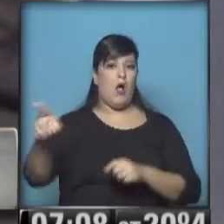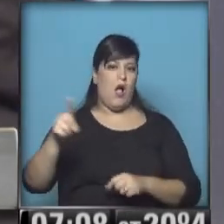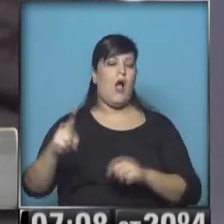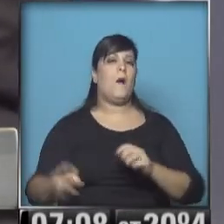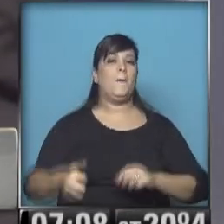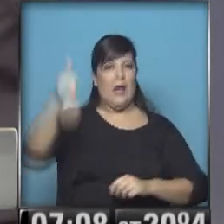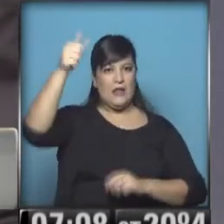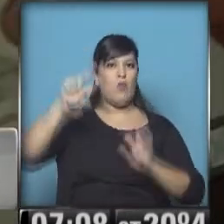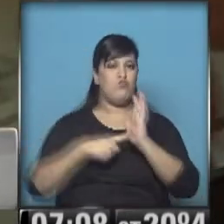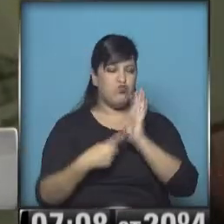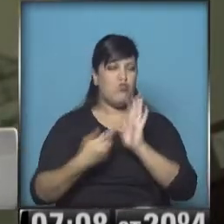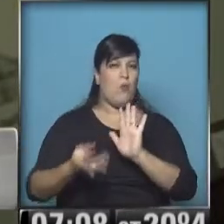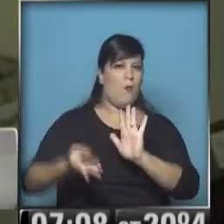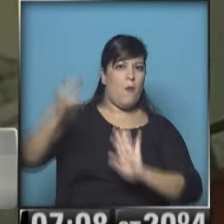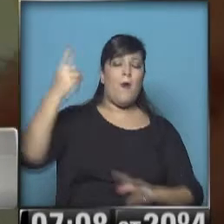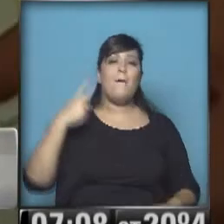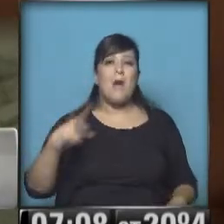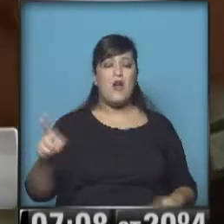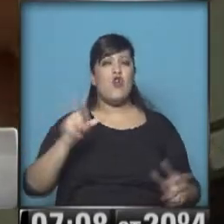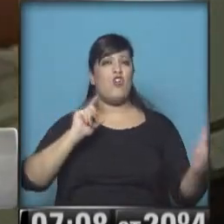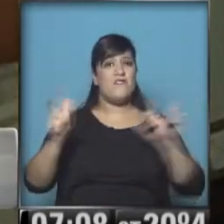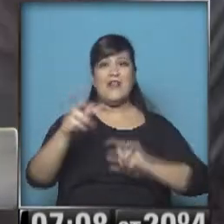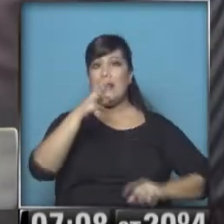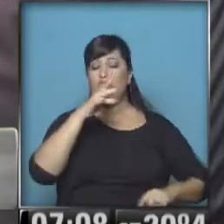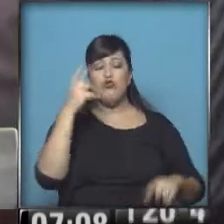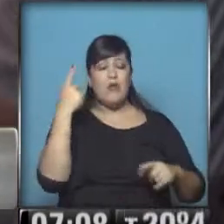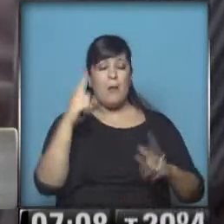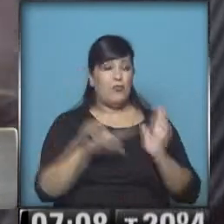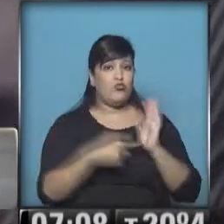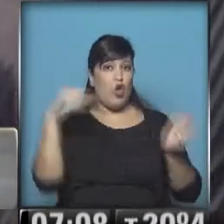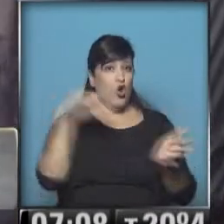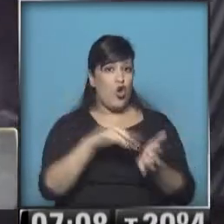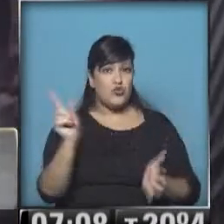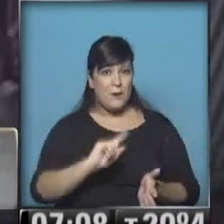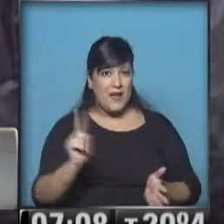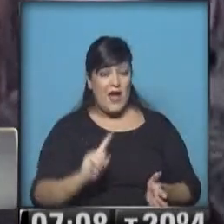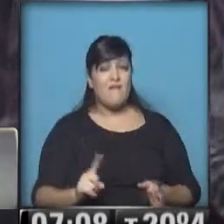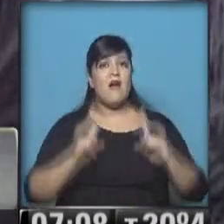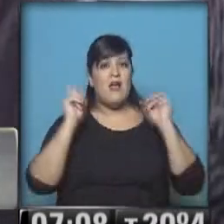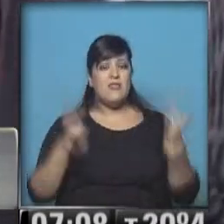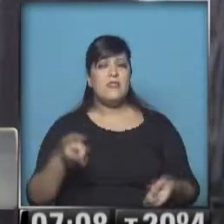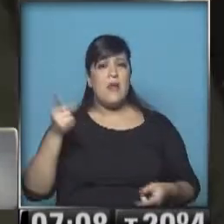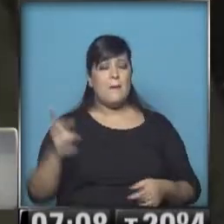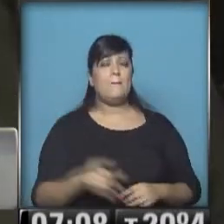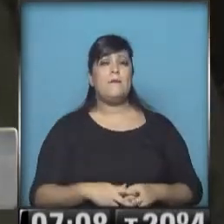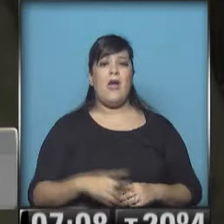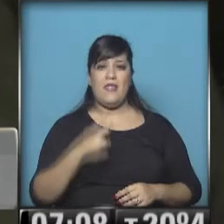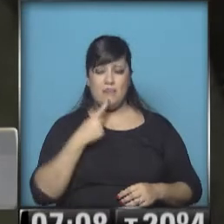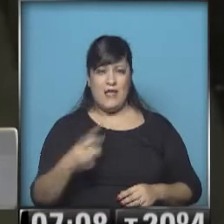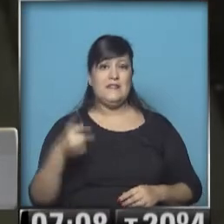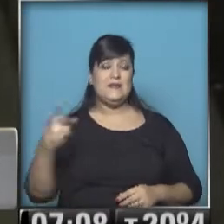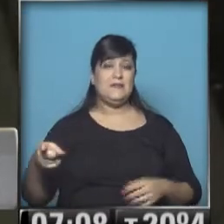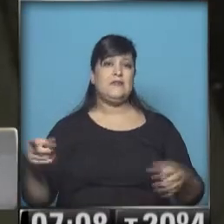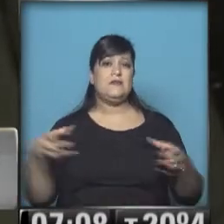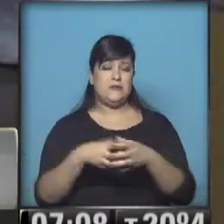las encuestas, ninguna daba una diferencia de 14 puntos y sobre todo donde se esperaba una paliza por parte